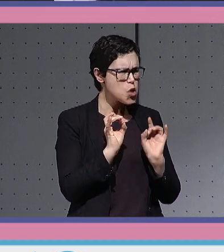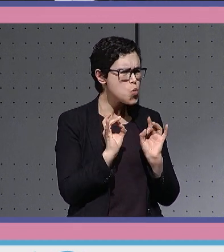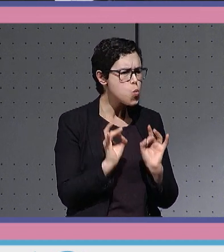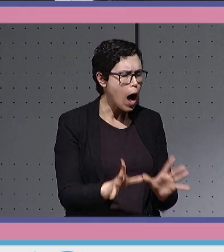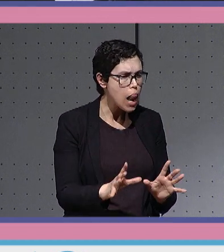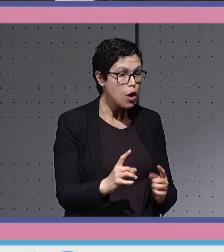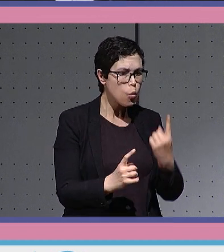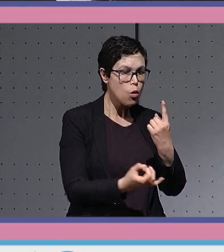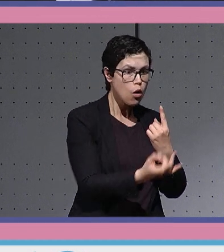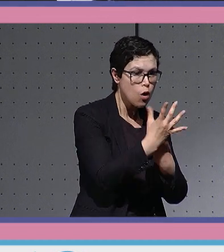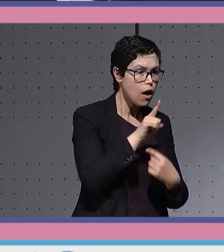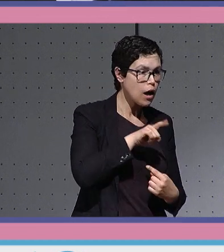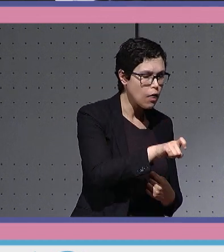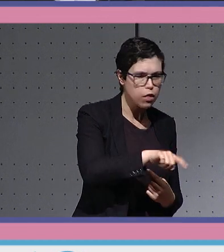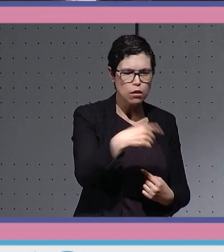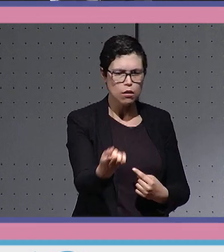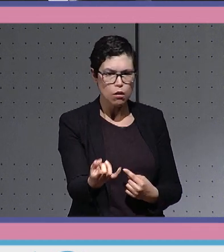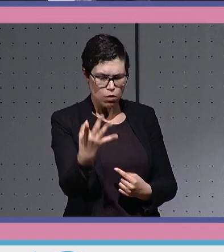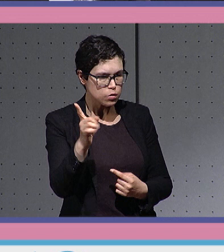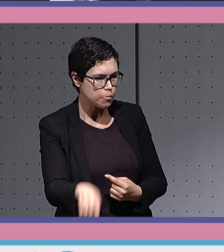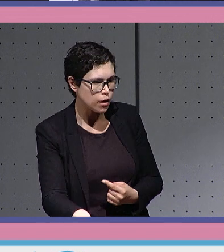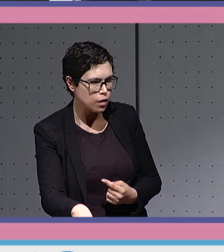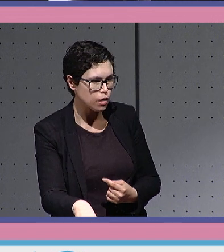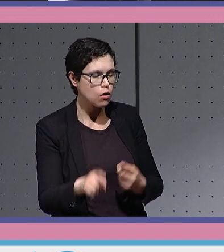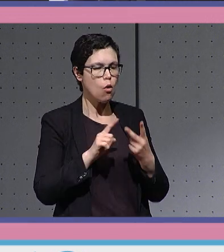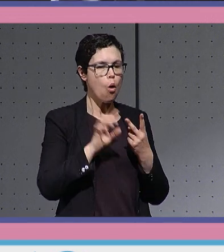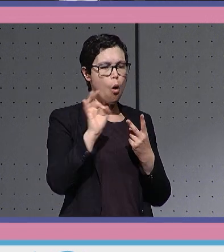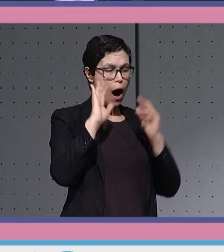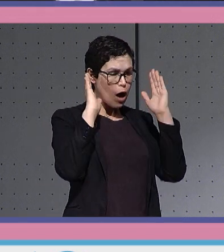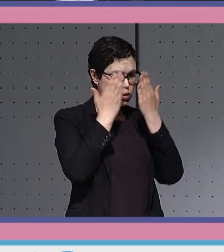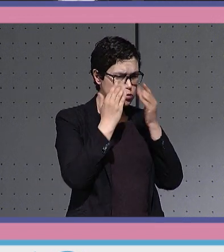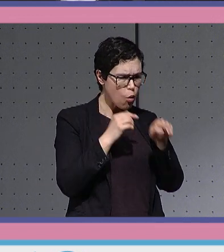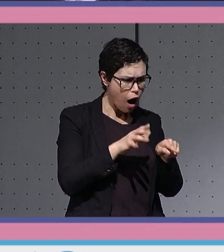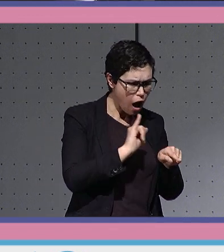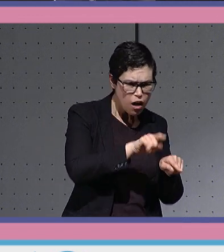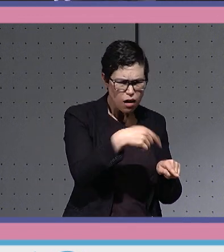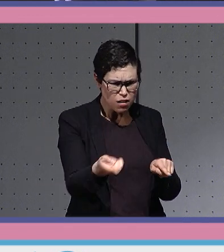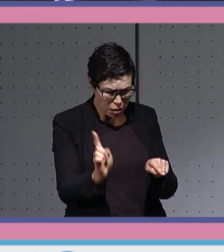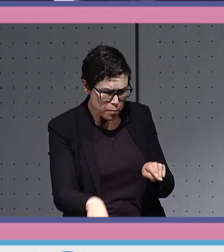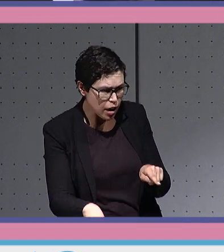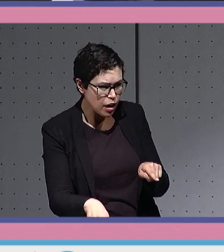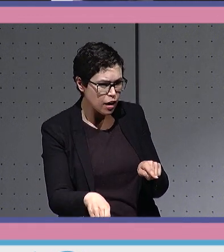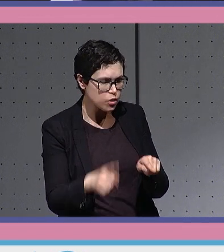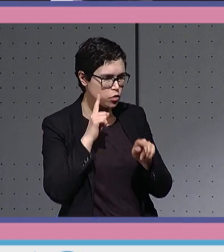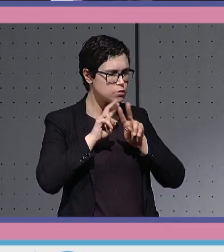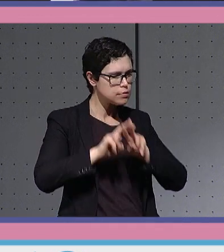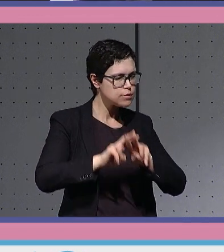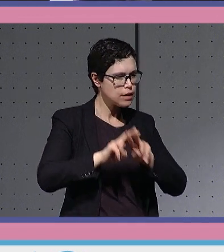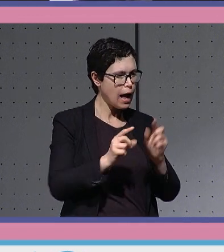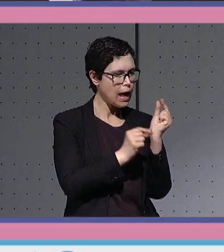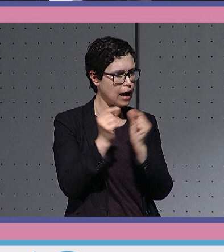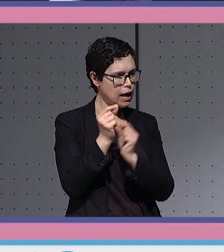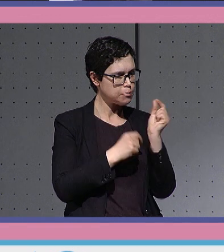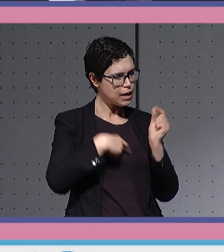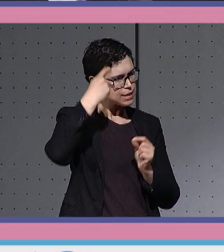el otro que tiene cáncer. Y viven en sitios distintos. Si uno tiene autismo, el otro tiene autismo. Y así se puede saber cuánto es de genético,